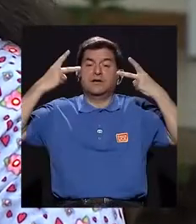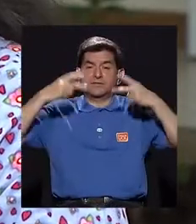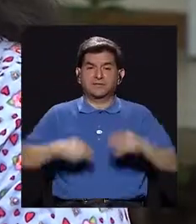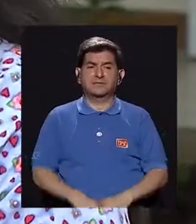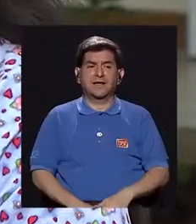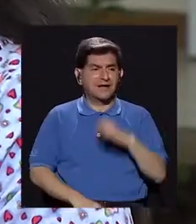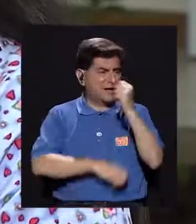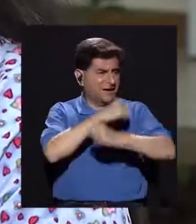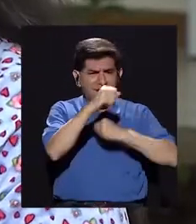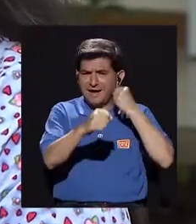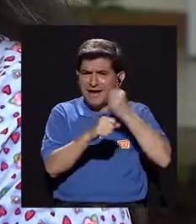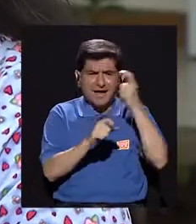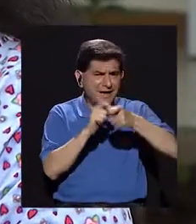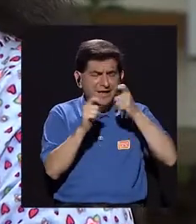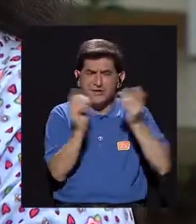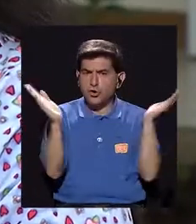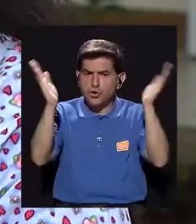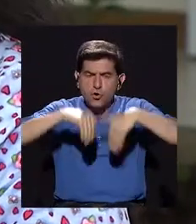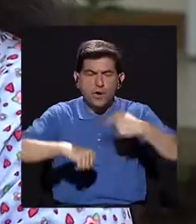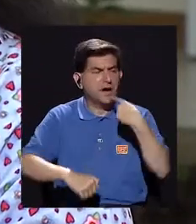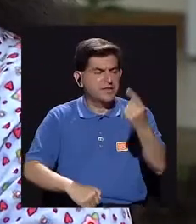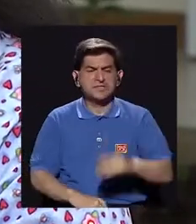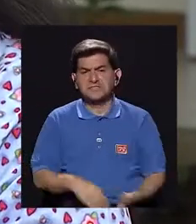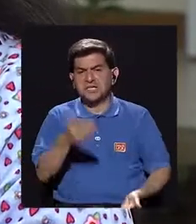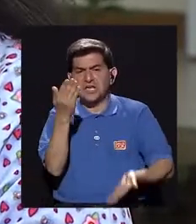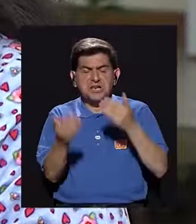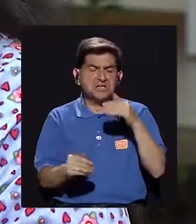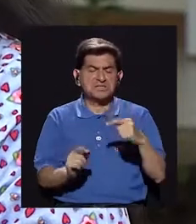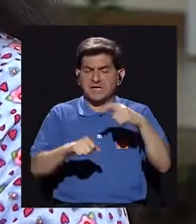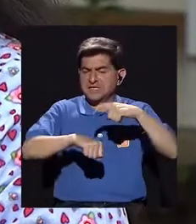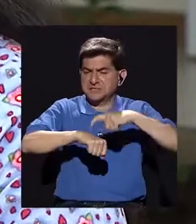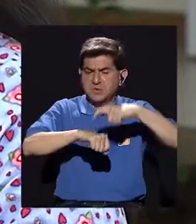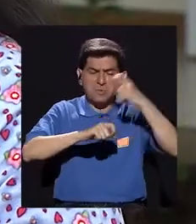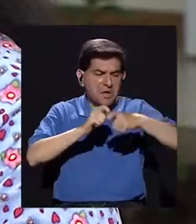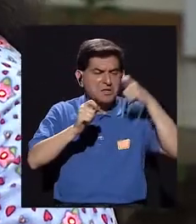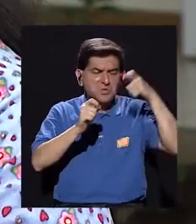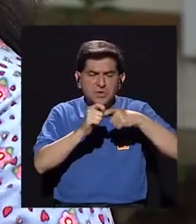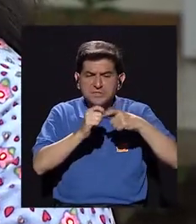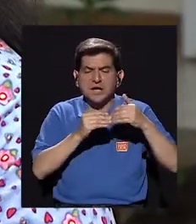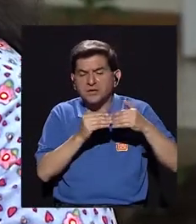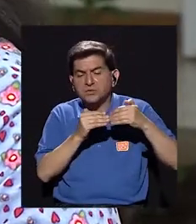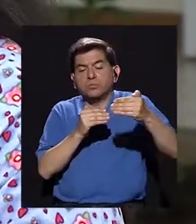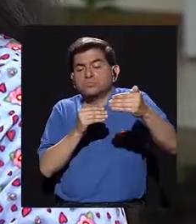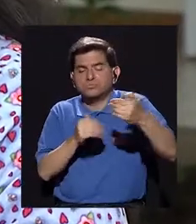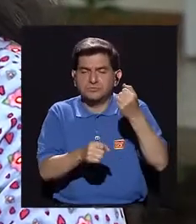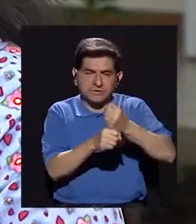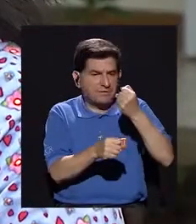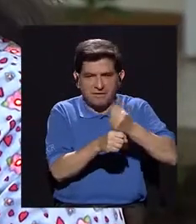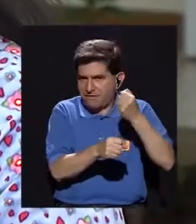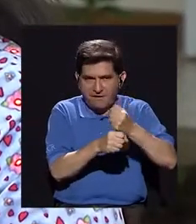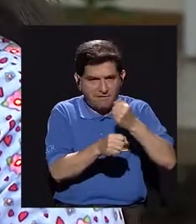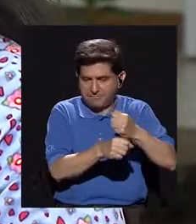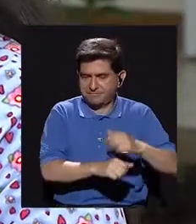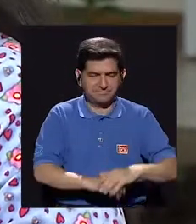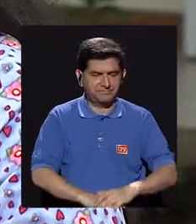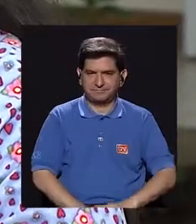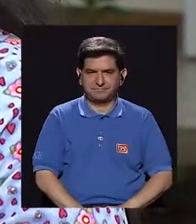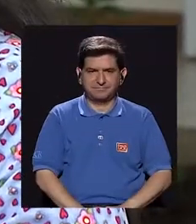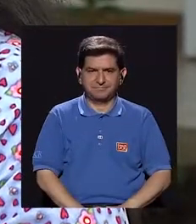vida. No hay una edad en la que uno pueda decir si a partir de esta edad podemos trabajarlo.